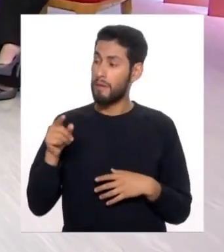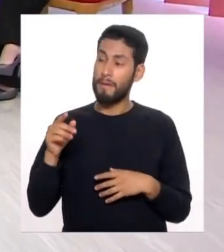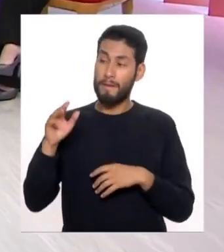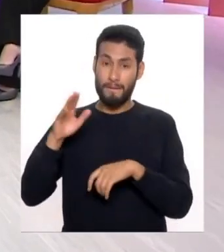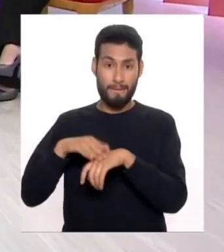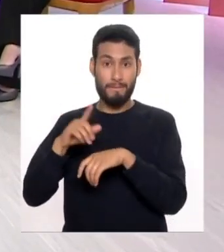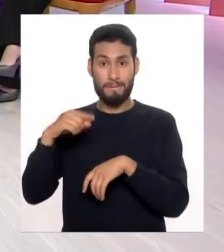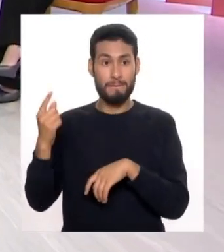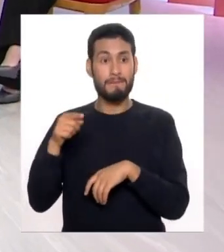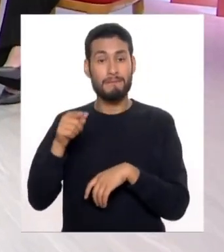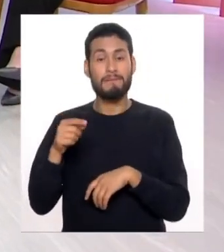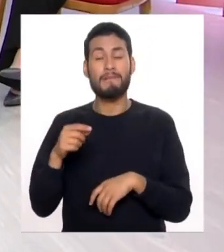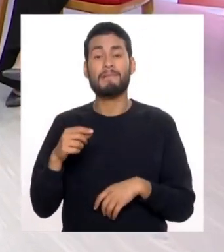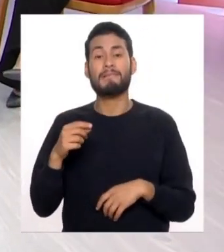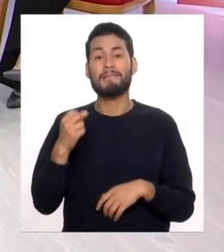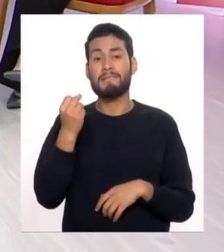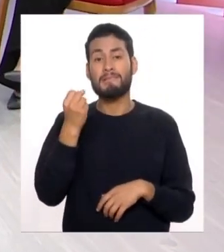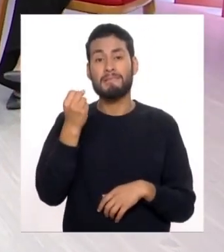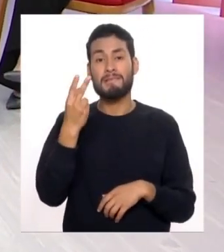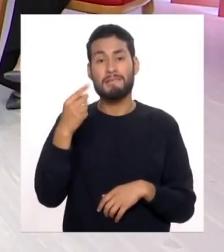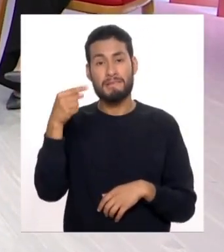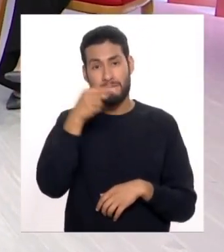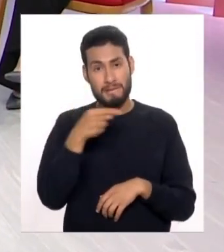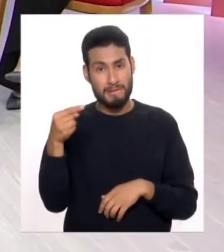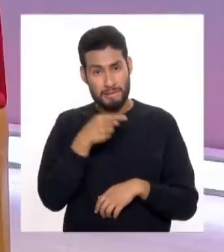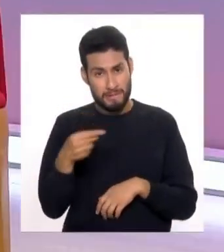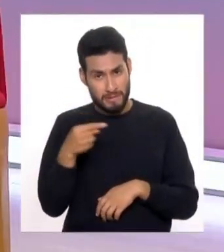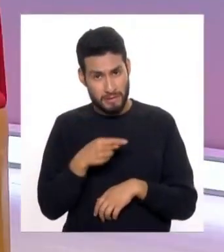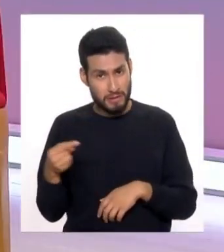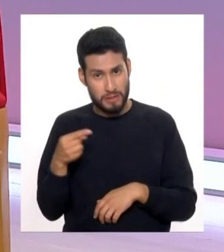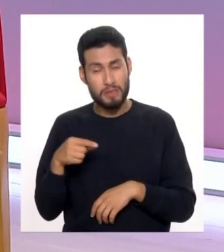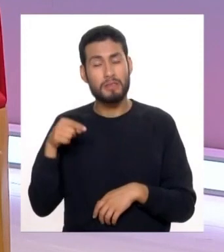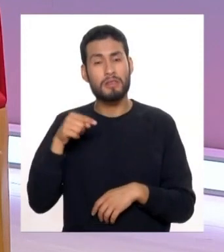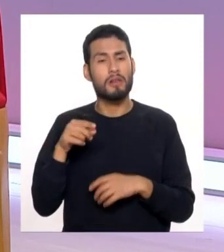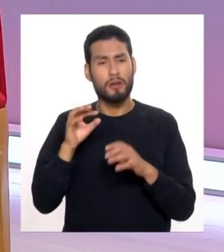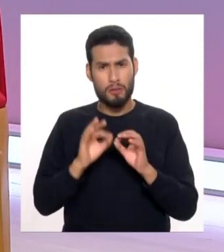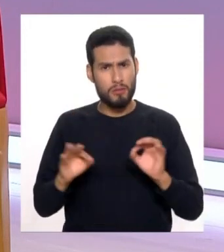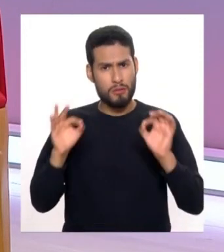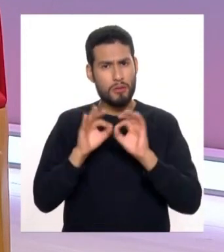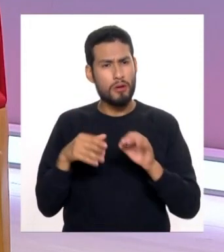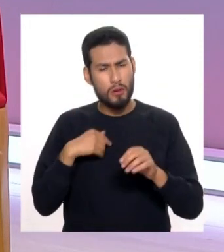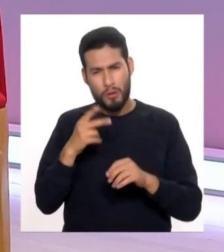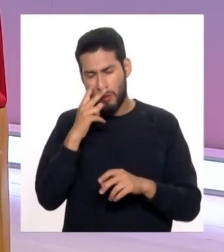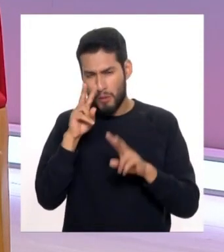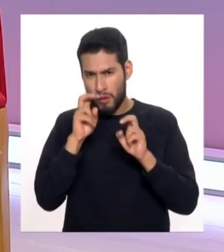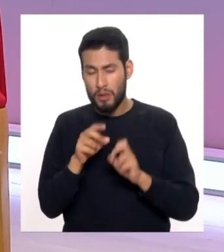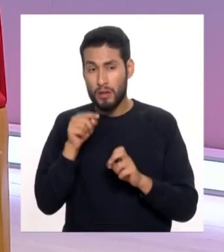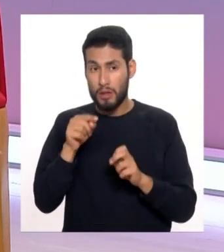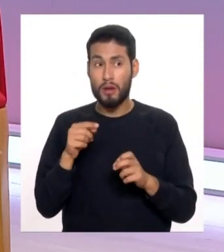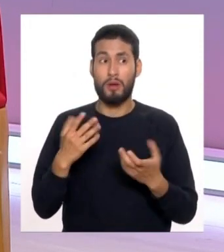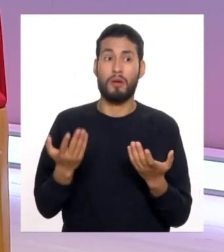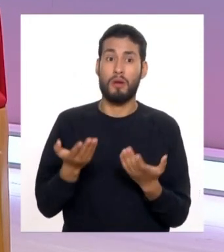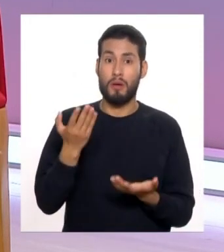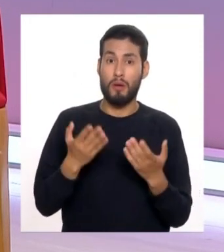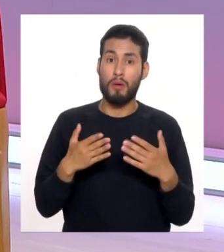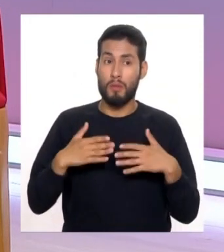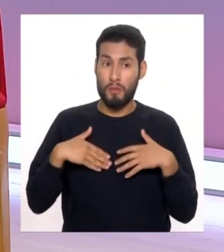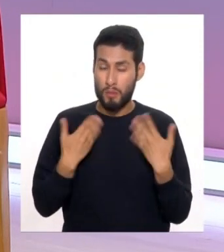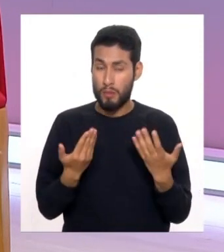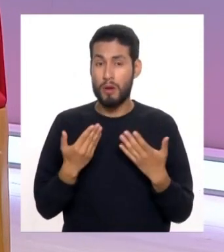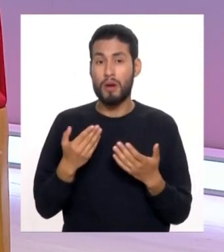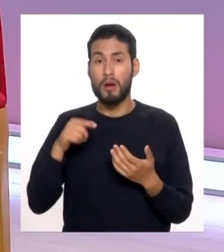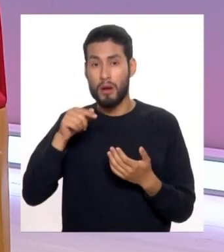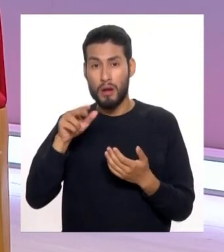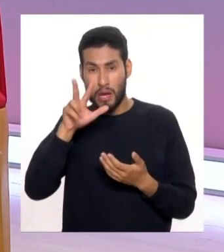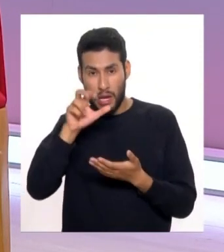ustedes. 12 semanas, esta evaluación ecográfica es clave para saber si este bebé podría estar